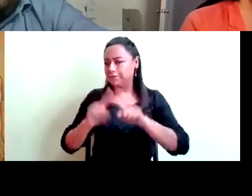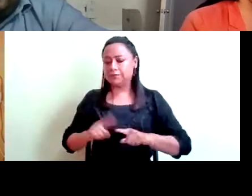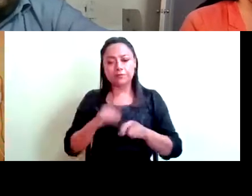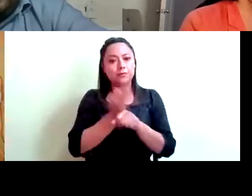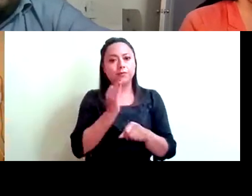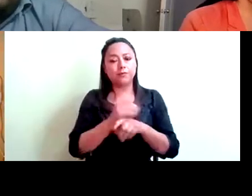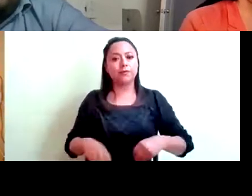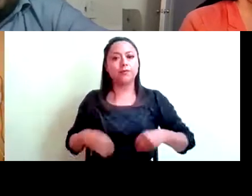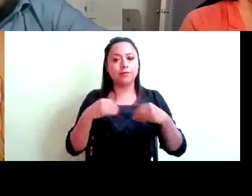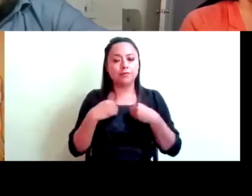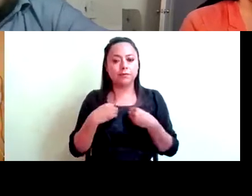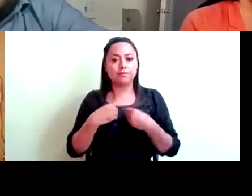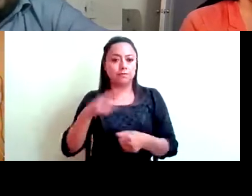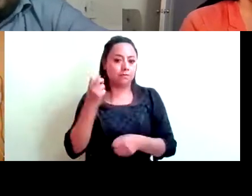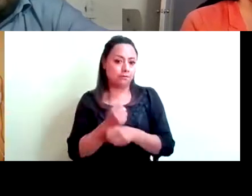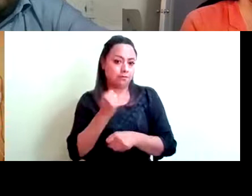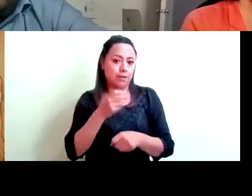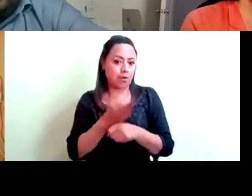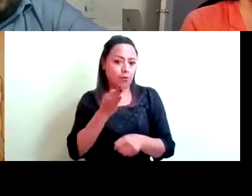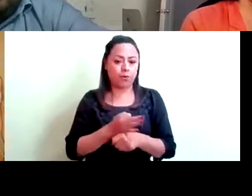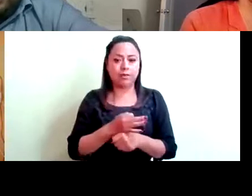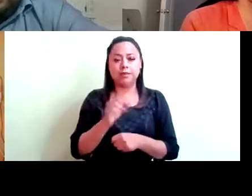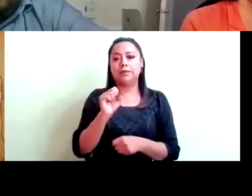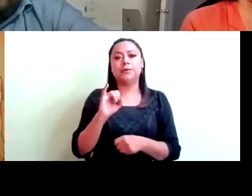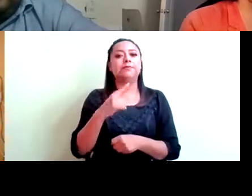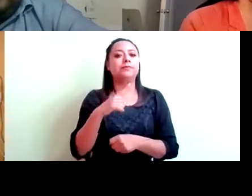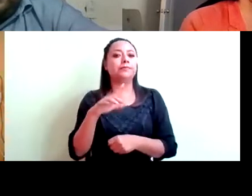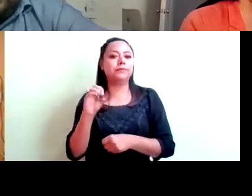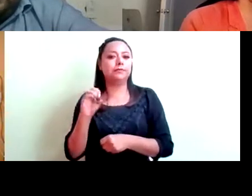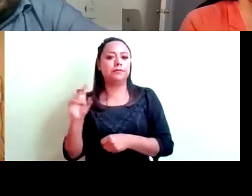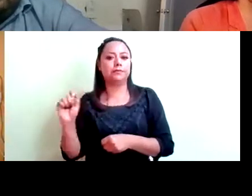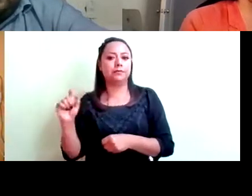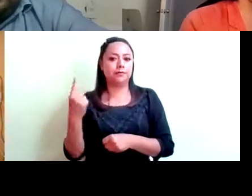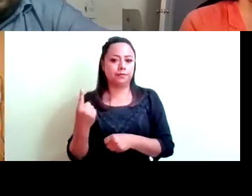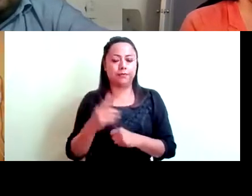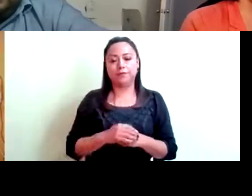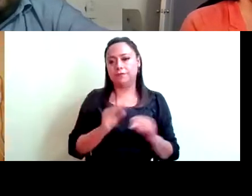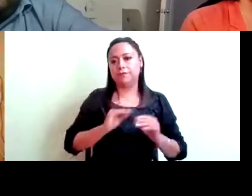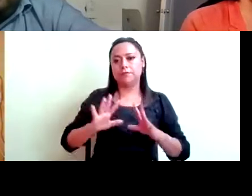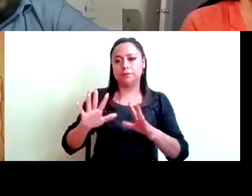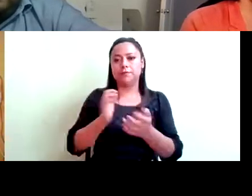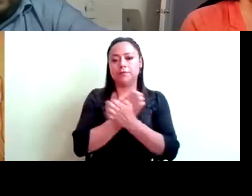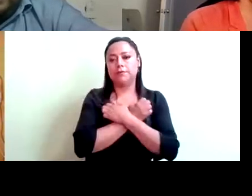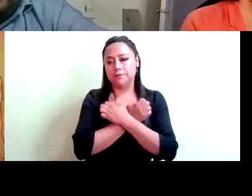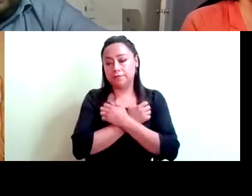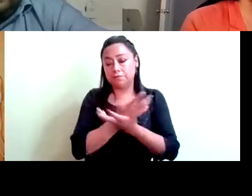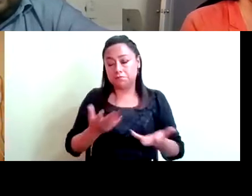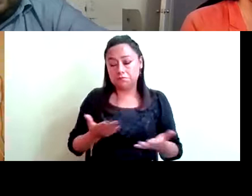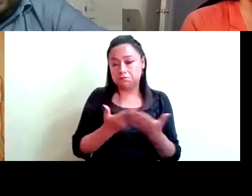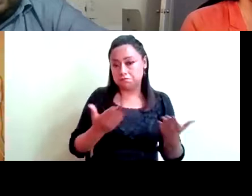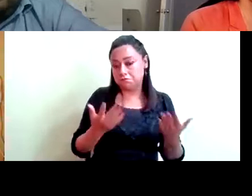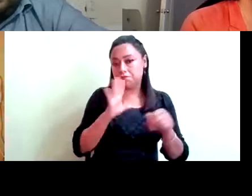pleno siglo XXI, derivado de este abandono que hubo hacia la educación, pues encontramos problemáticas